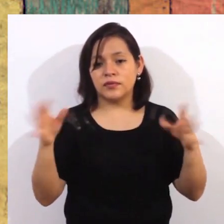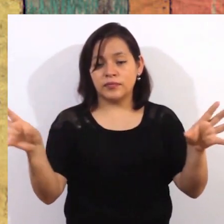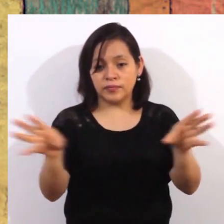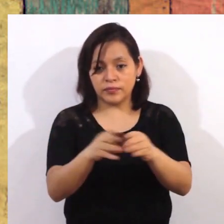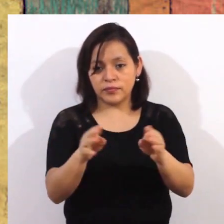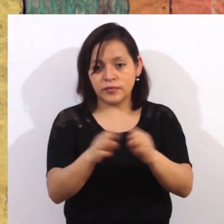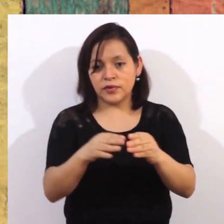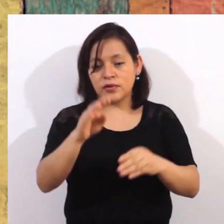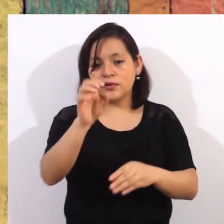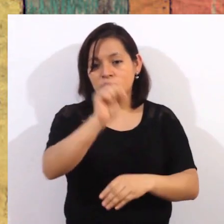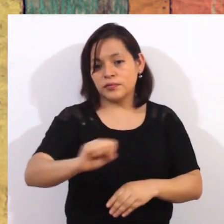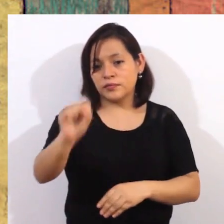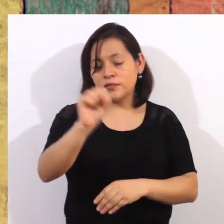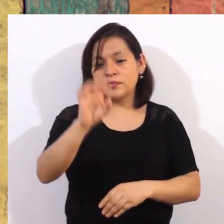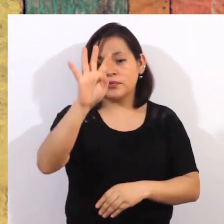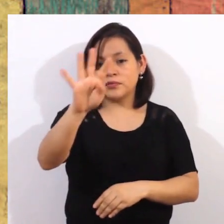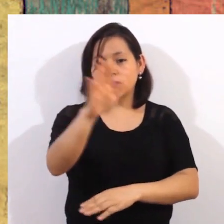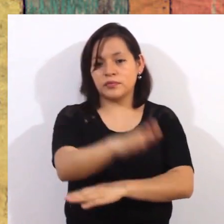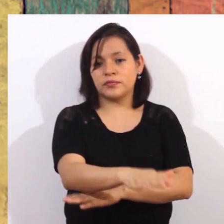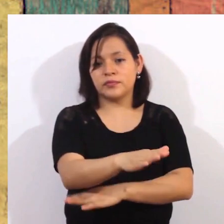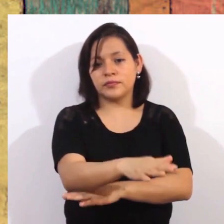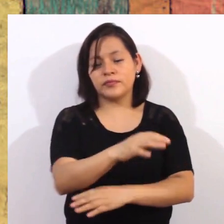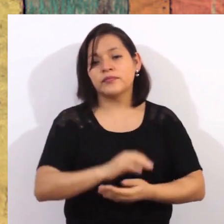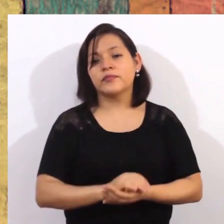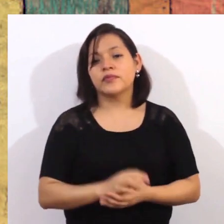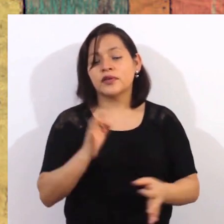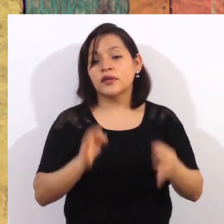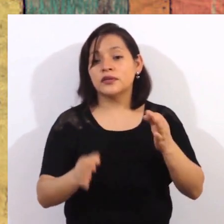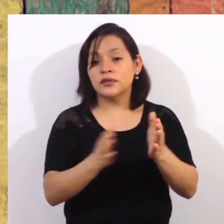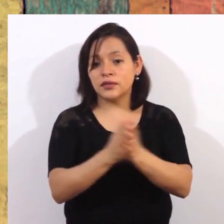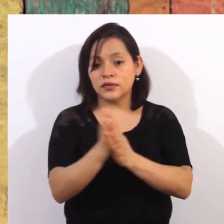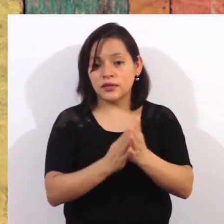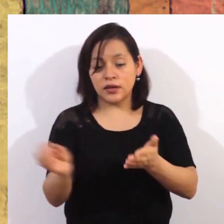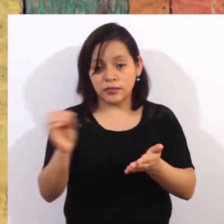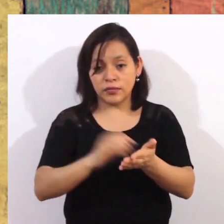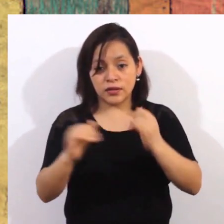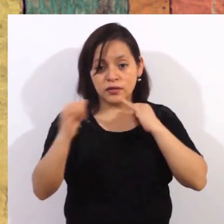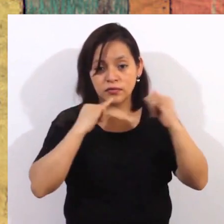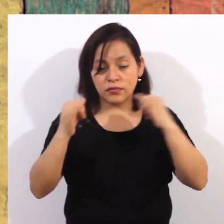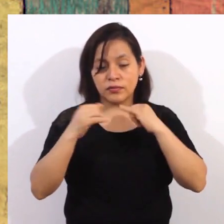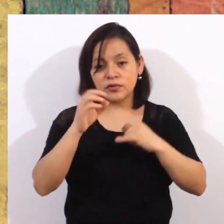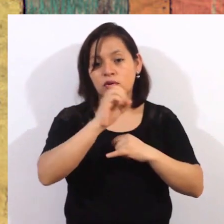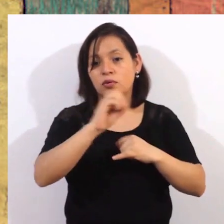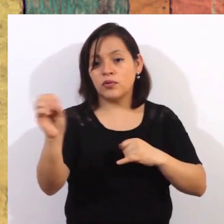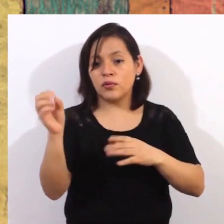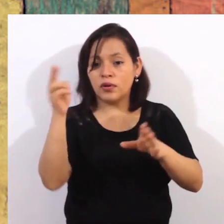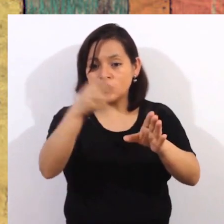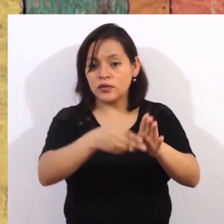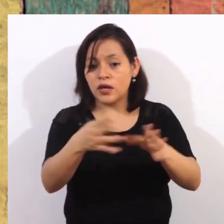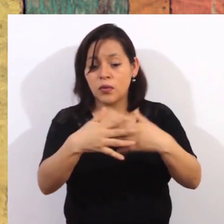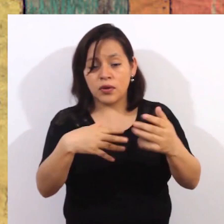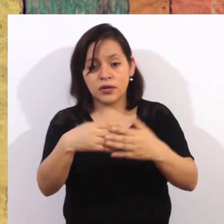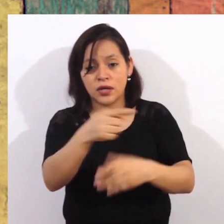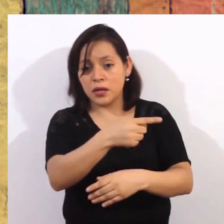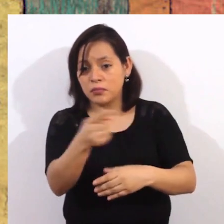se realizan los sábados a las 4 de la tarde. Si deseas mayor información o asistir a cualquiera de